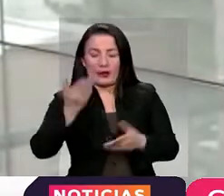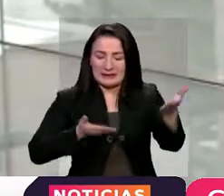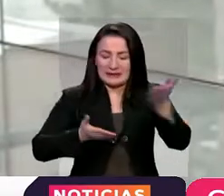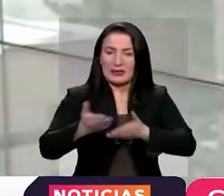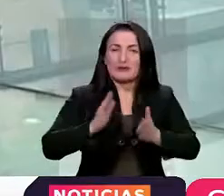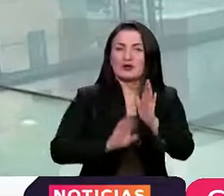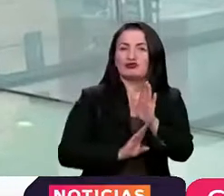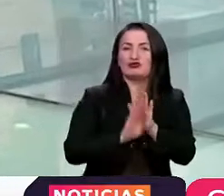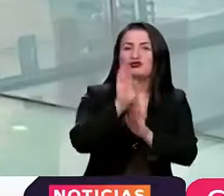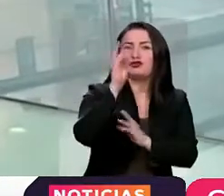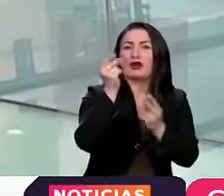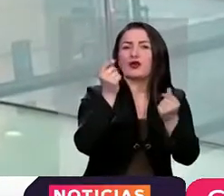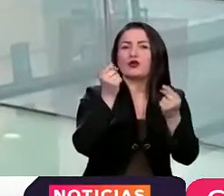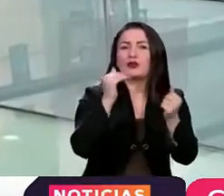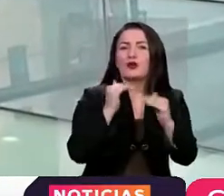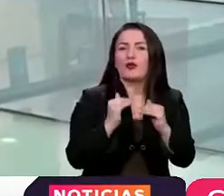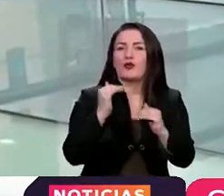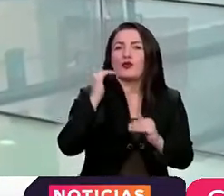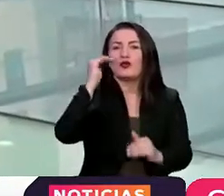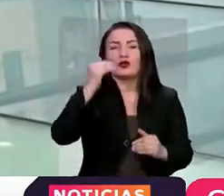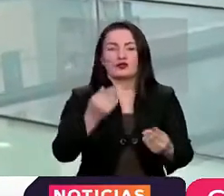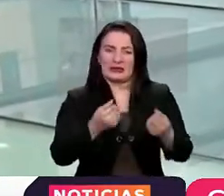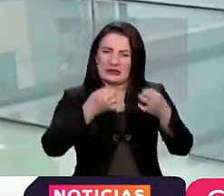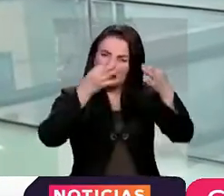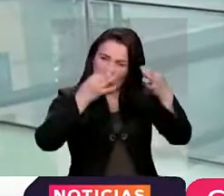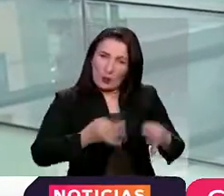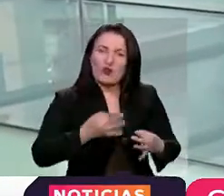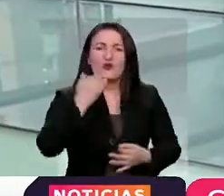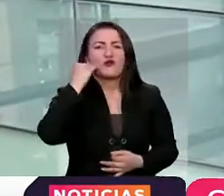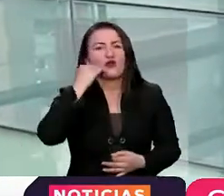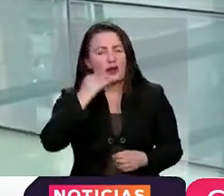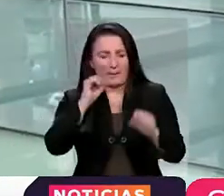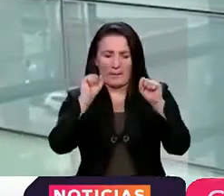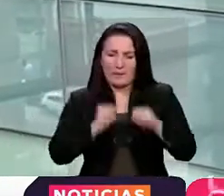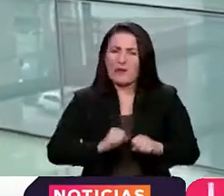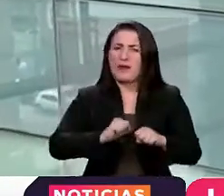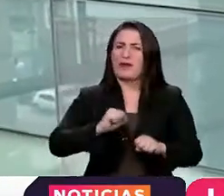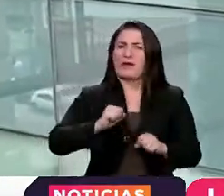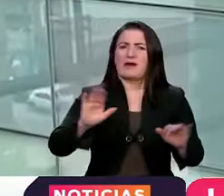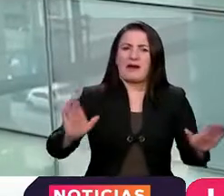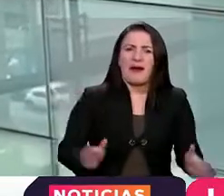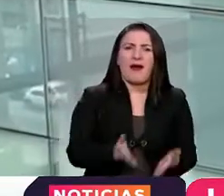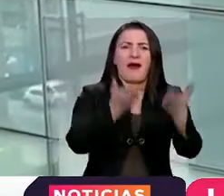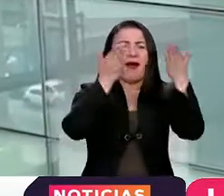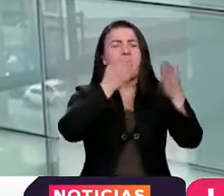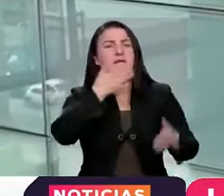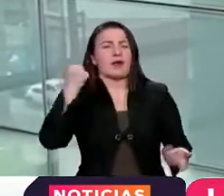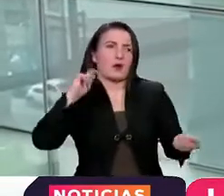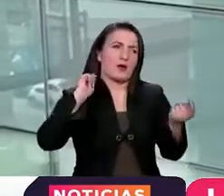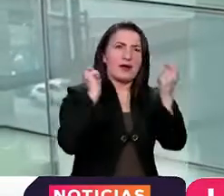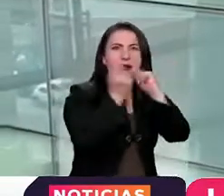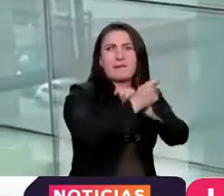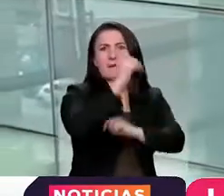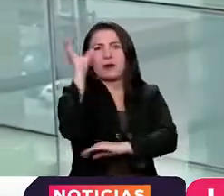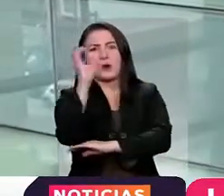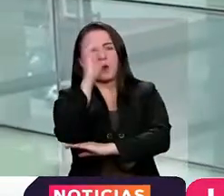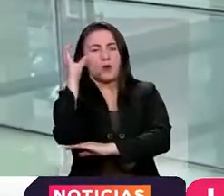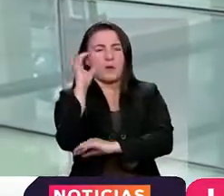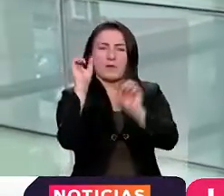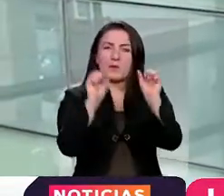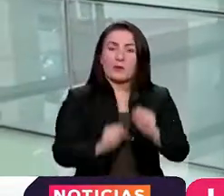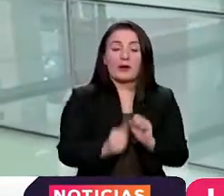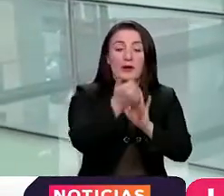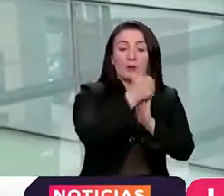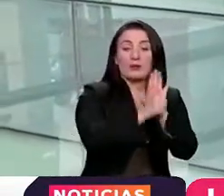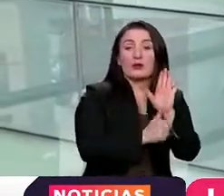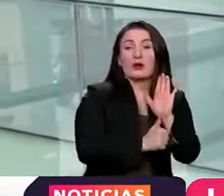Crecimiento Económico. Estoy convencida de que las mujeres podemos hacer un mejor país, cambiar lo que ya está y mejorarlo. El programa de